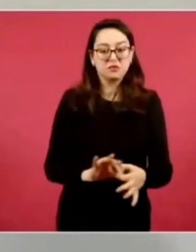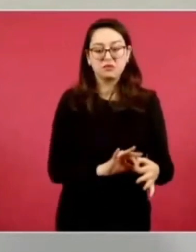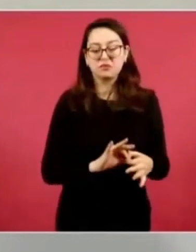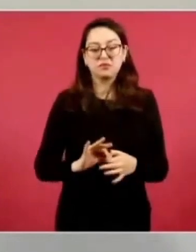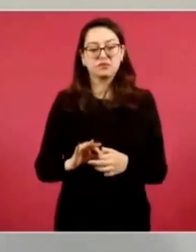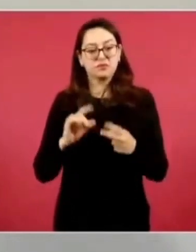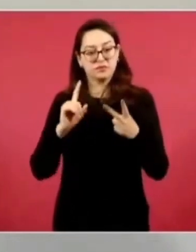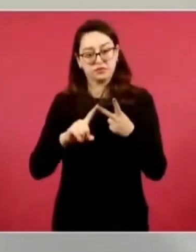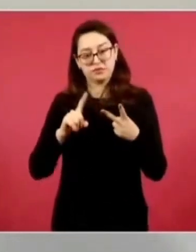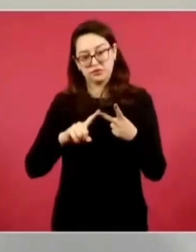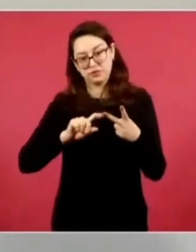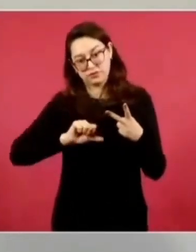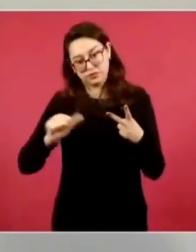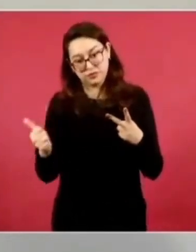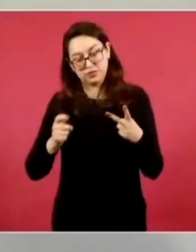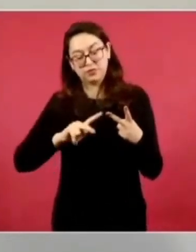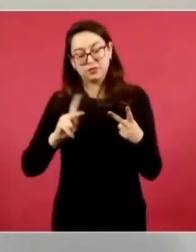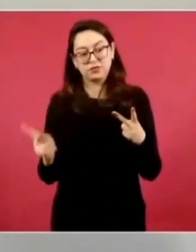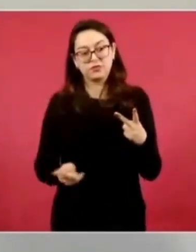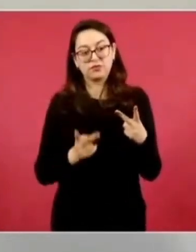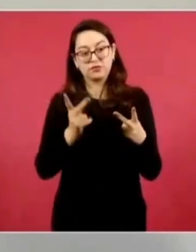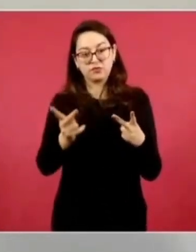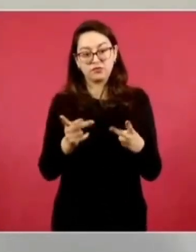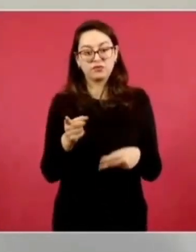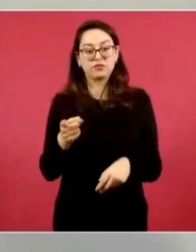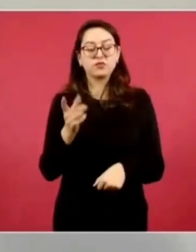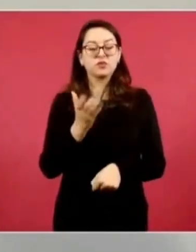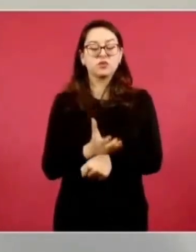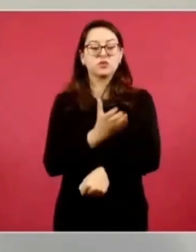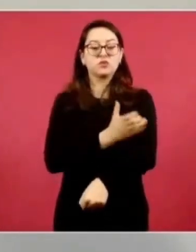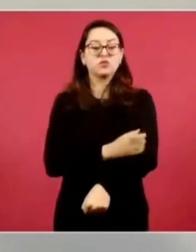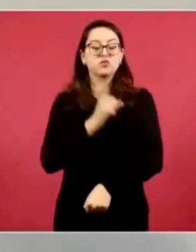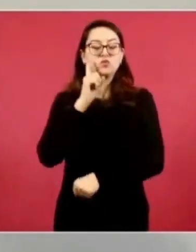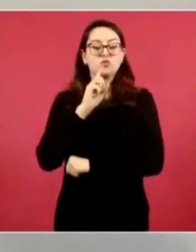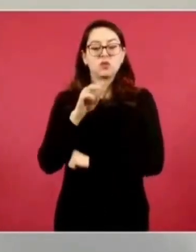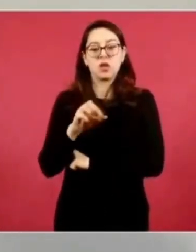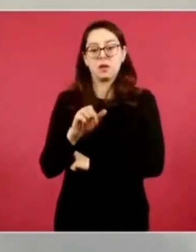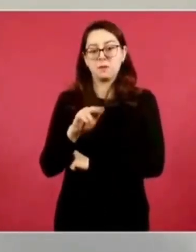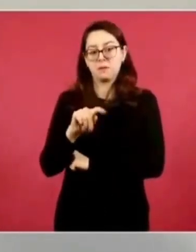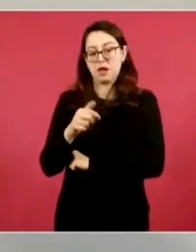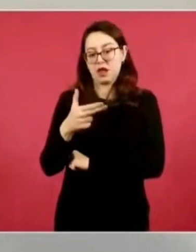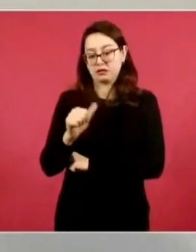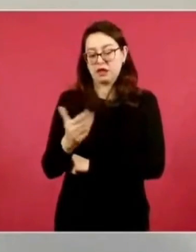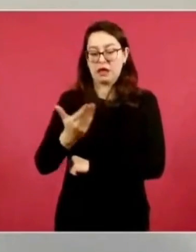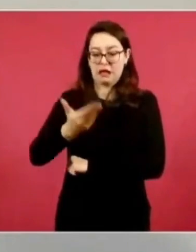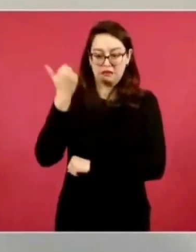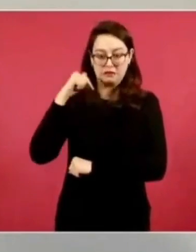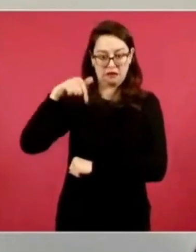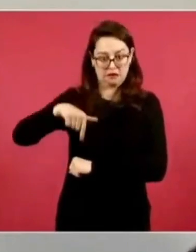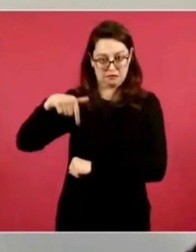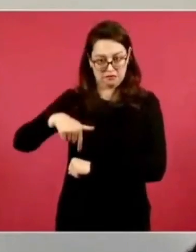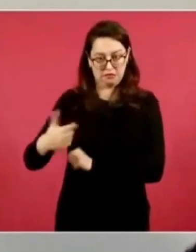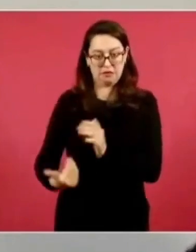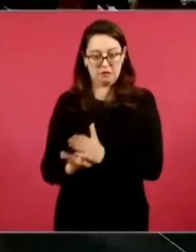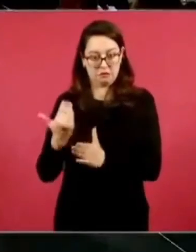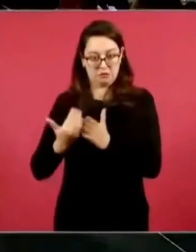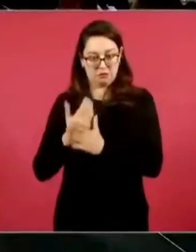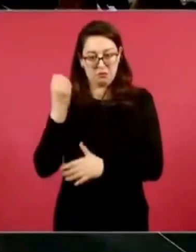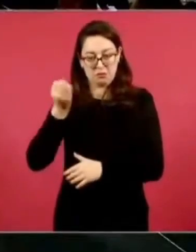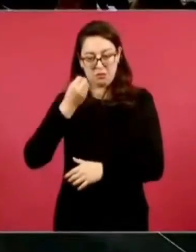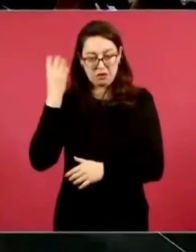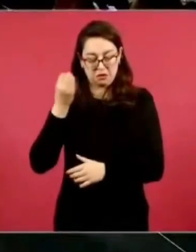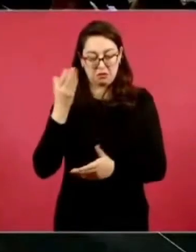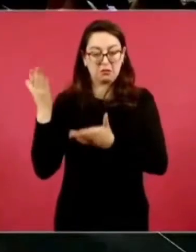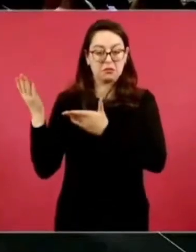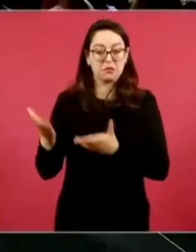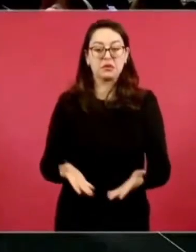otra, a la compañera Marta, ella venía aquí a las mañaneras. No sé si usted la ubica, ella